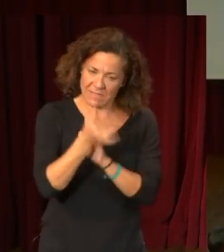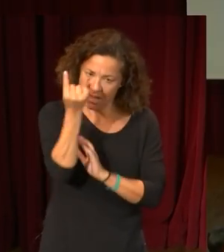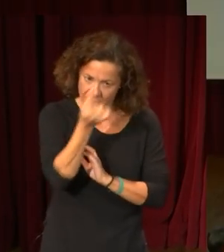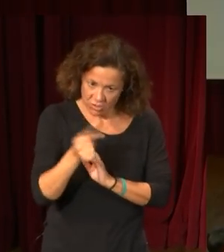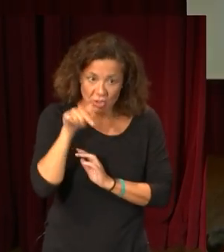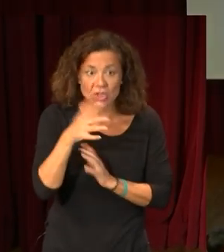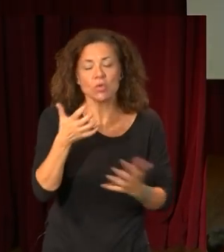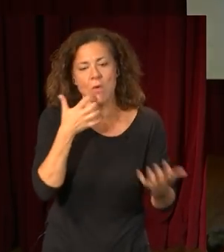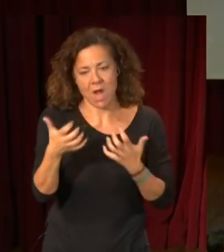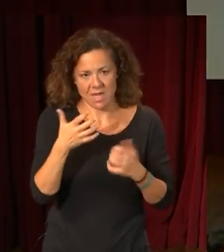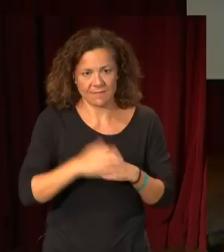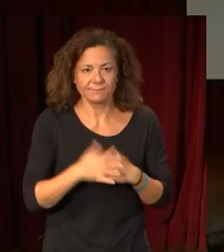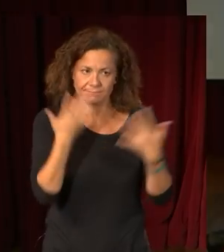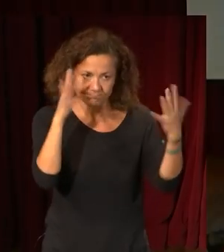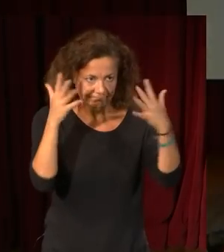veces